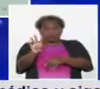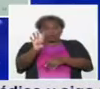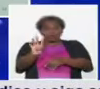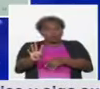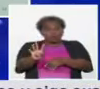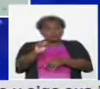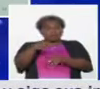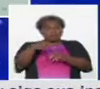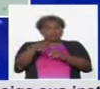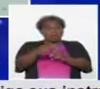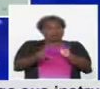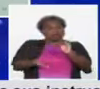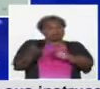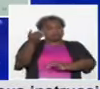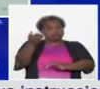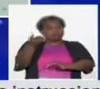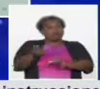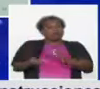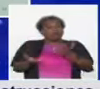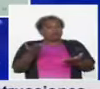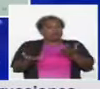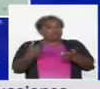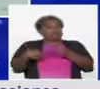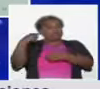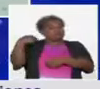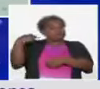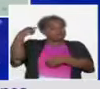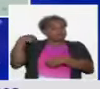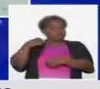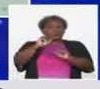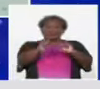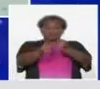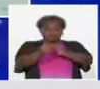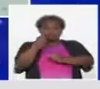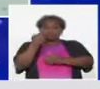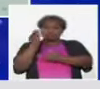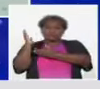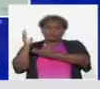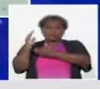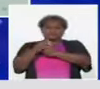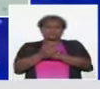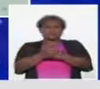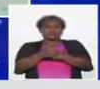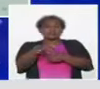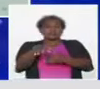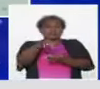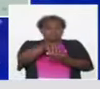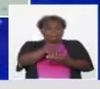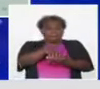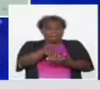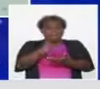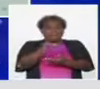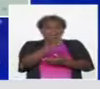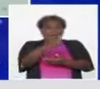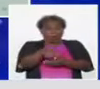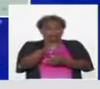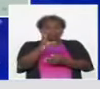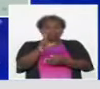anterior. Controlan la transmisión y el evento de Baracoa todavía aportándole